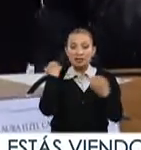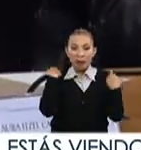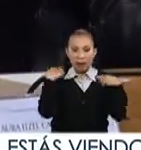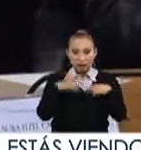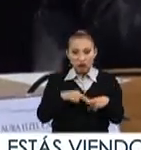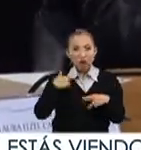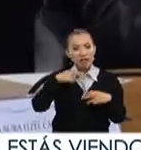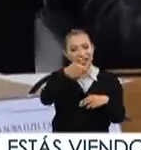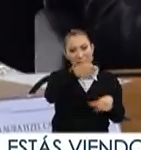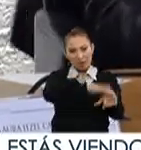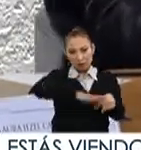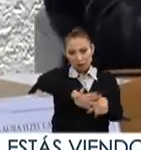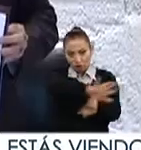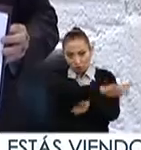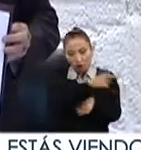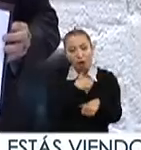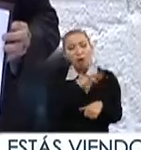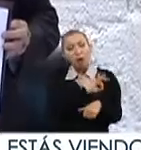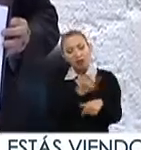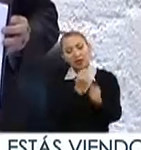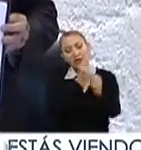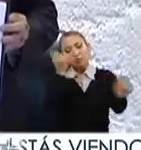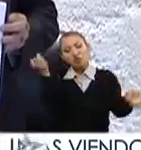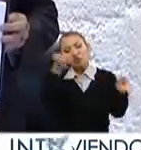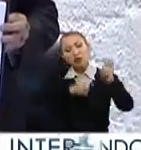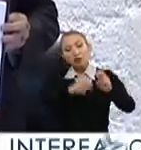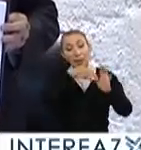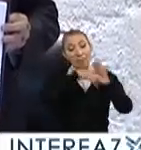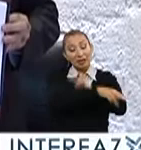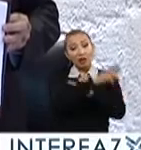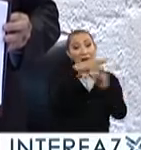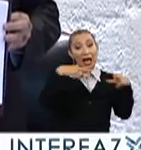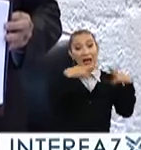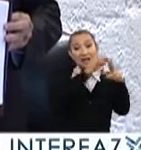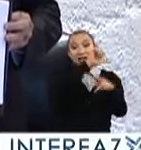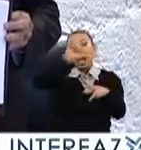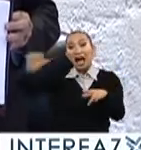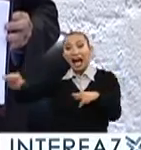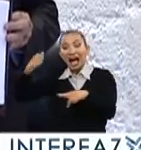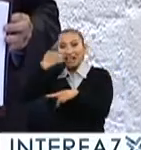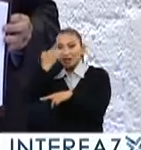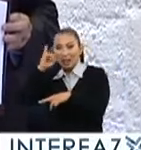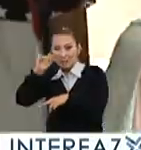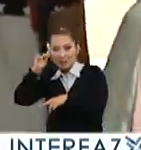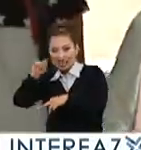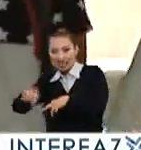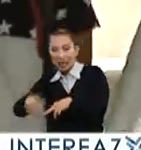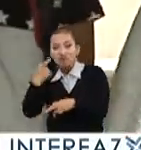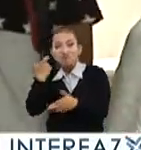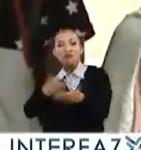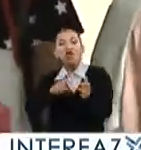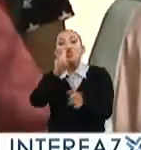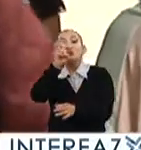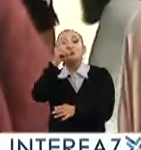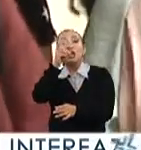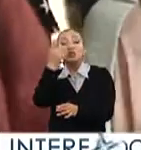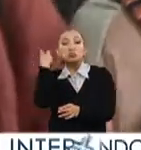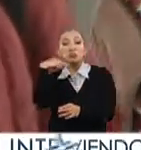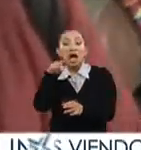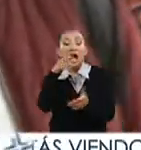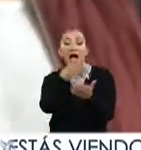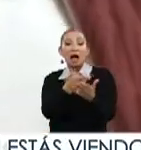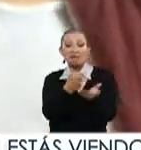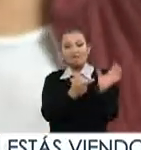académicos y personal administrativo podrá transportarse del Metro La Raza al casco de Santo Tomás por un costo de 2 pesos el